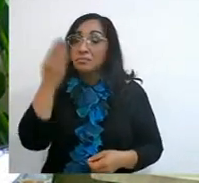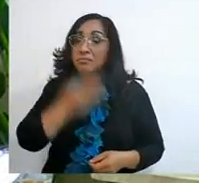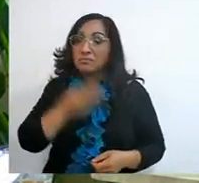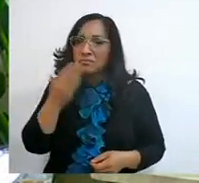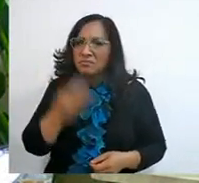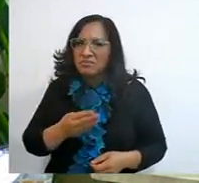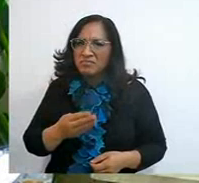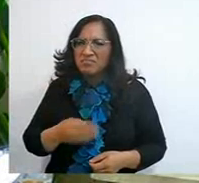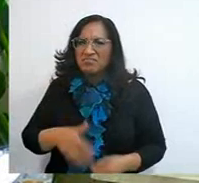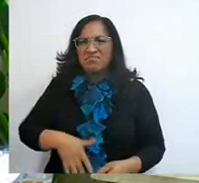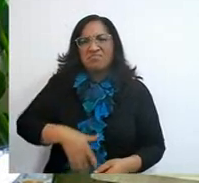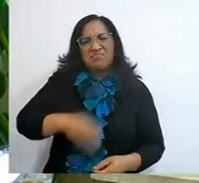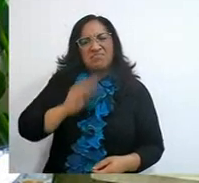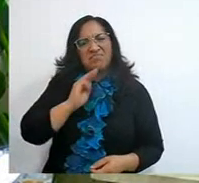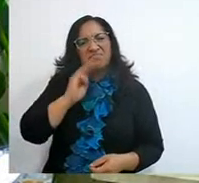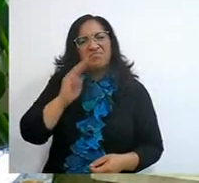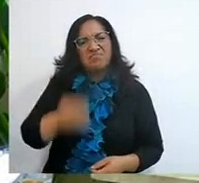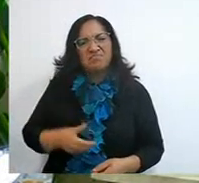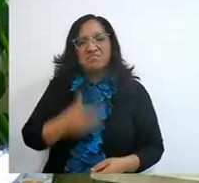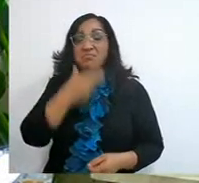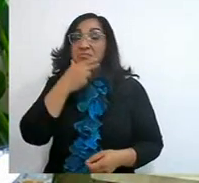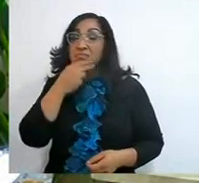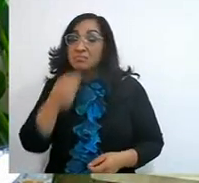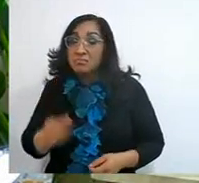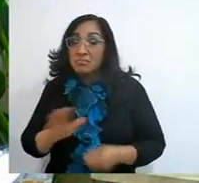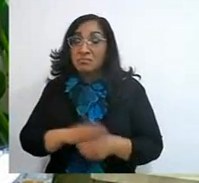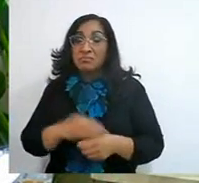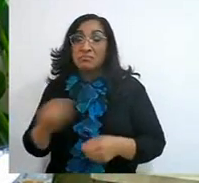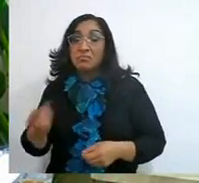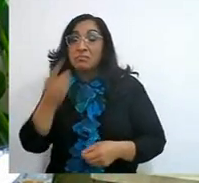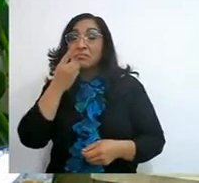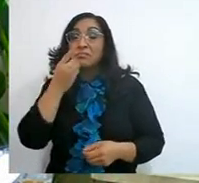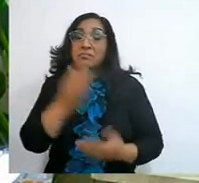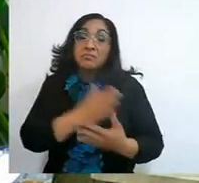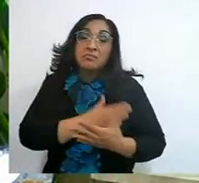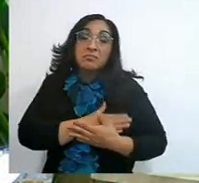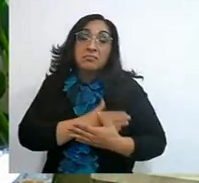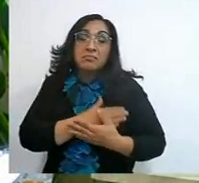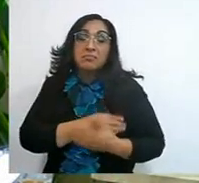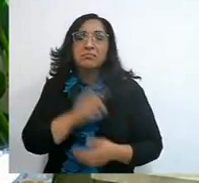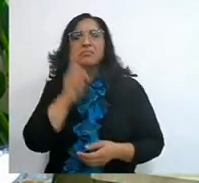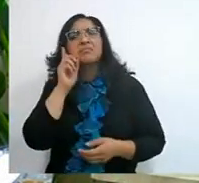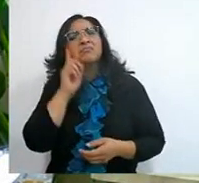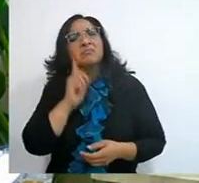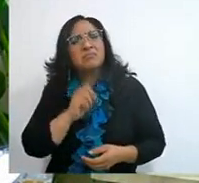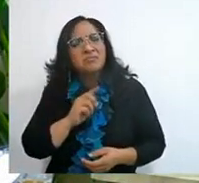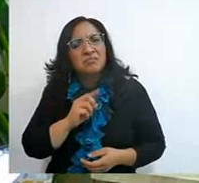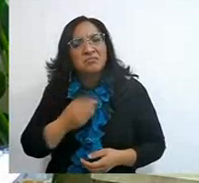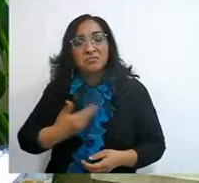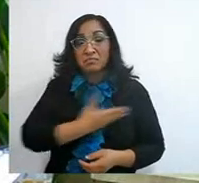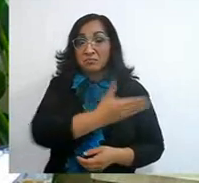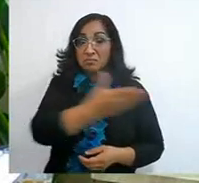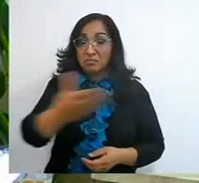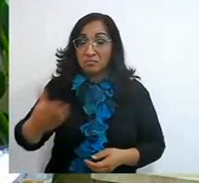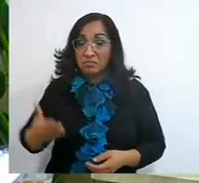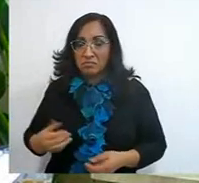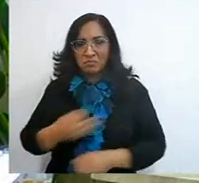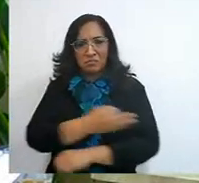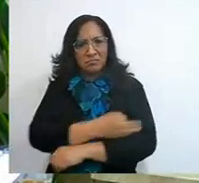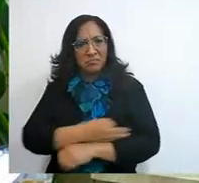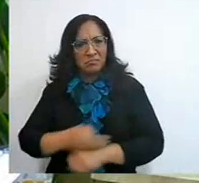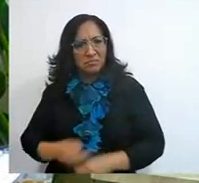al varón. Varón, ame a su mujer, sirva a los suyos. Varón, deje el